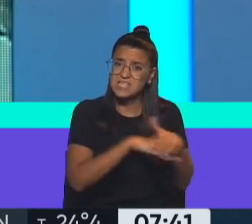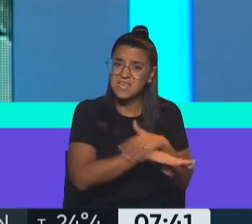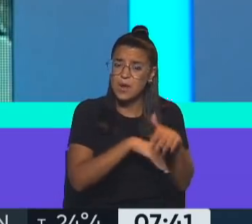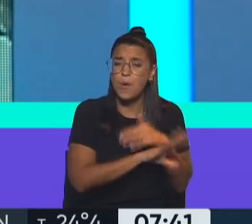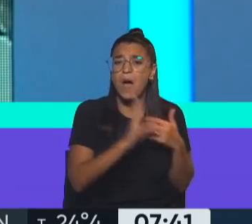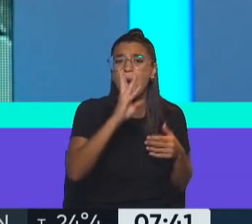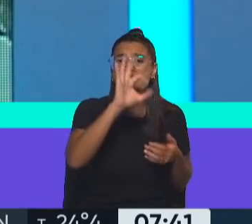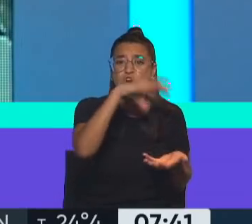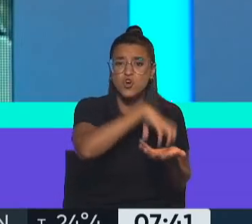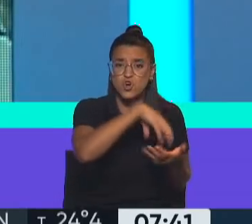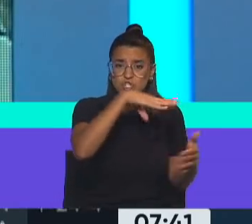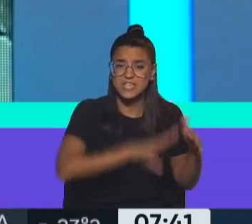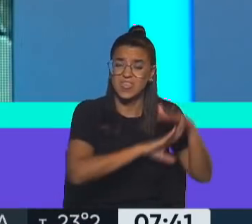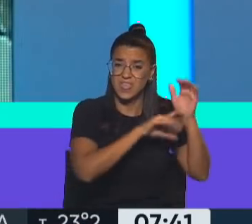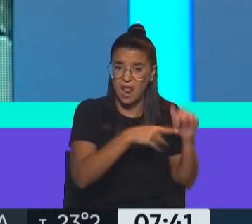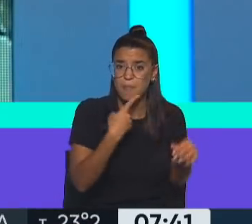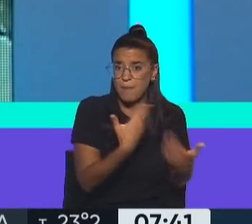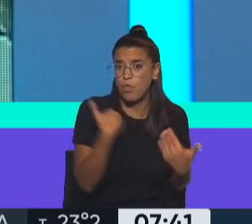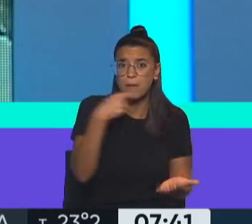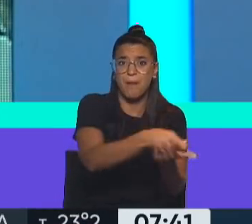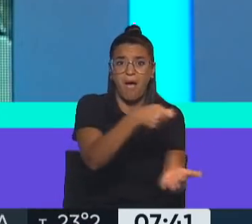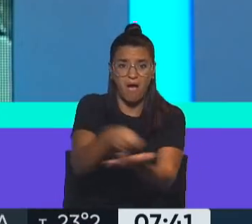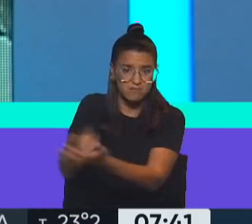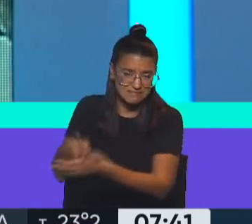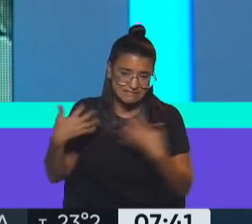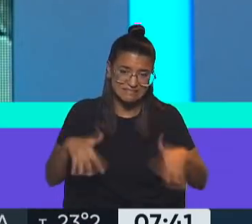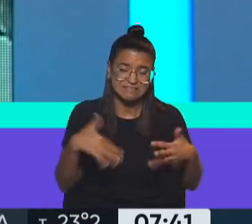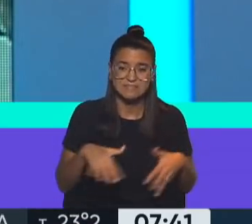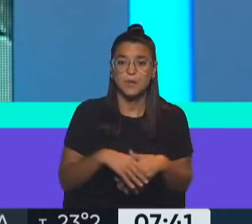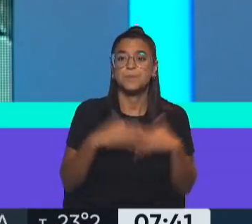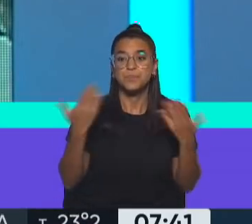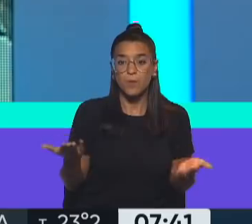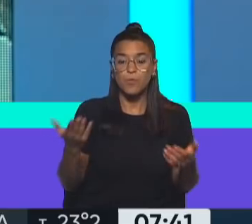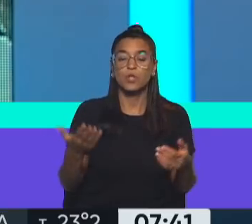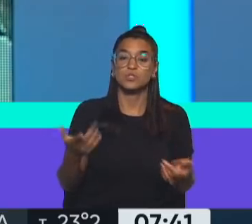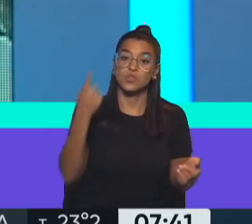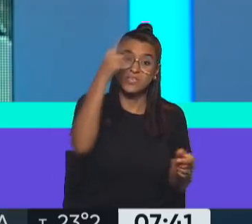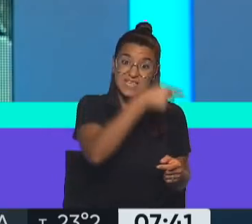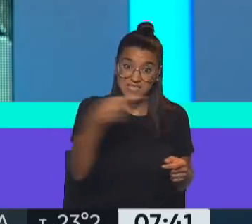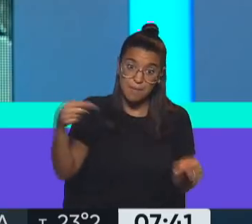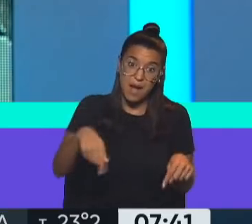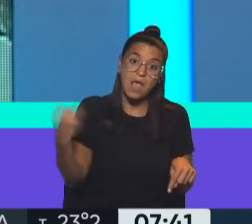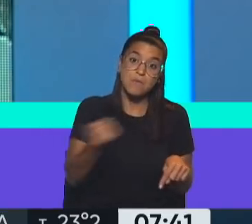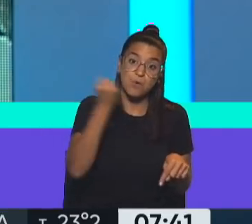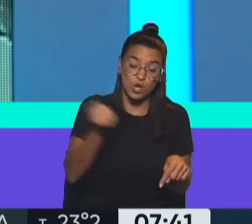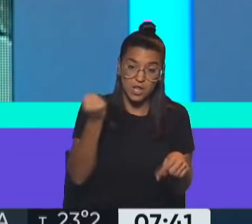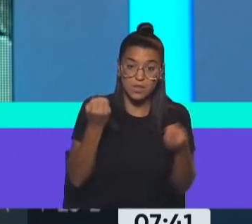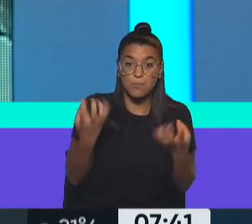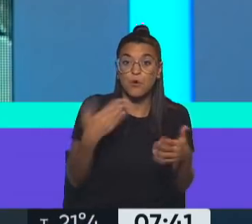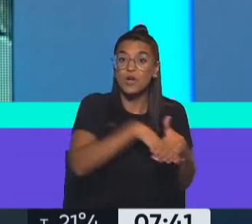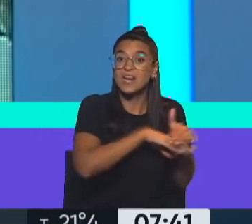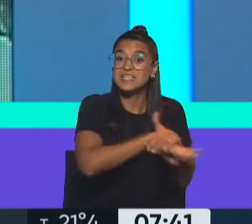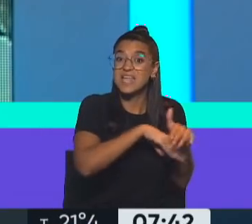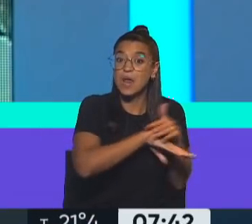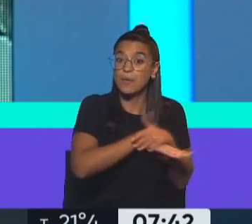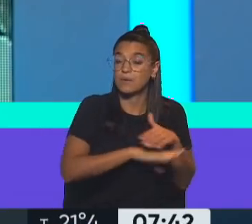Banco Central para hacer frente a esos pagos. Así que por eso es que hablamos de una semana clave, sobre todo por las reservas que